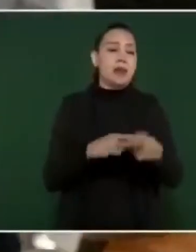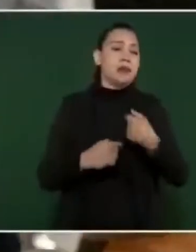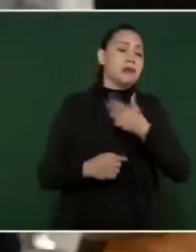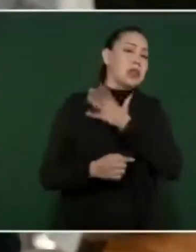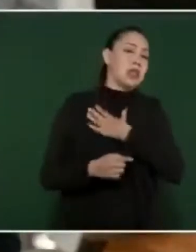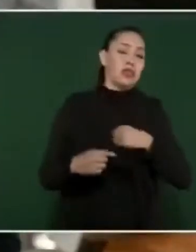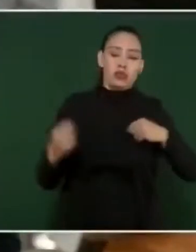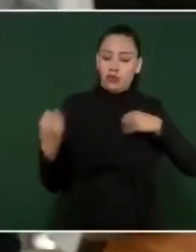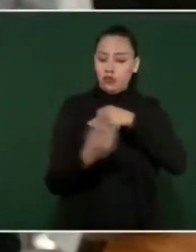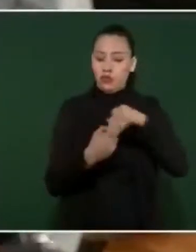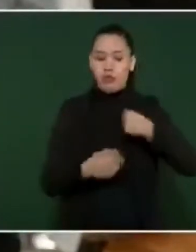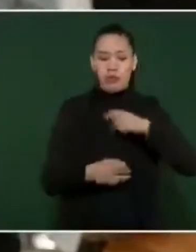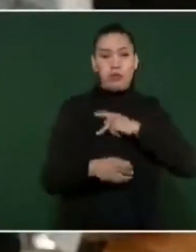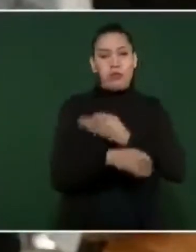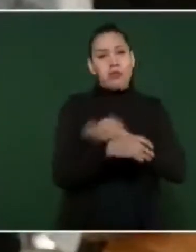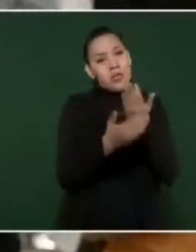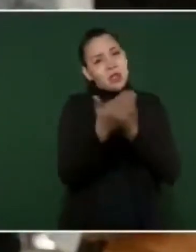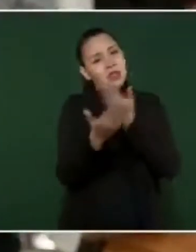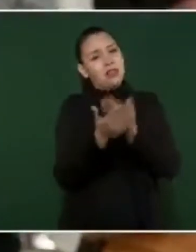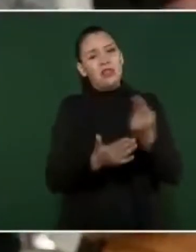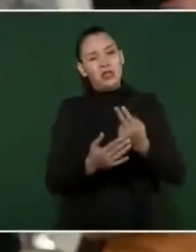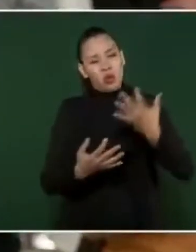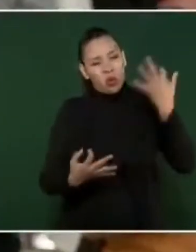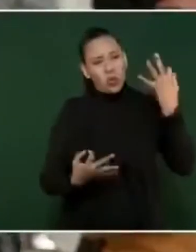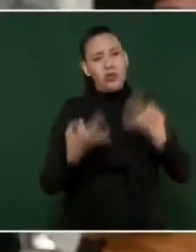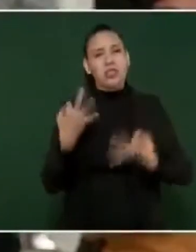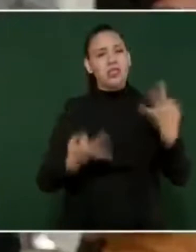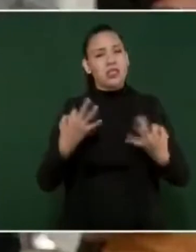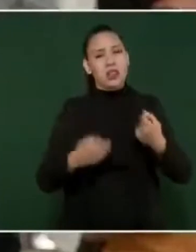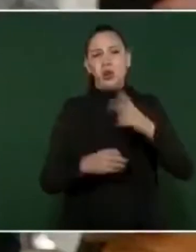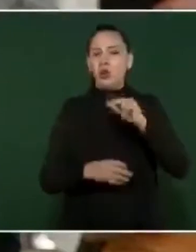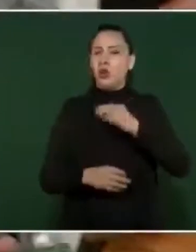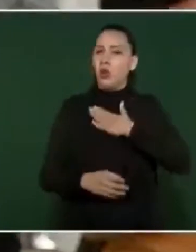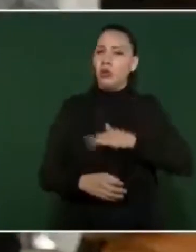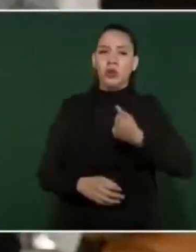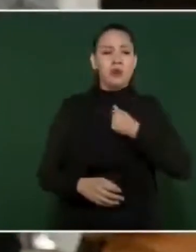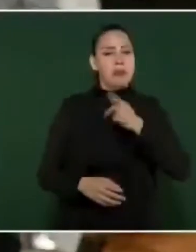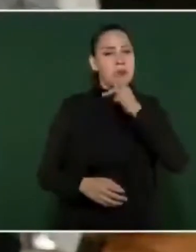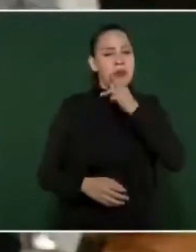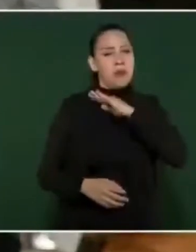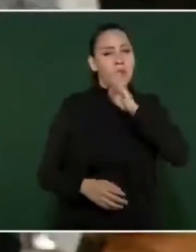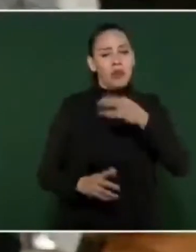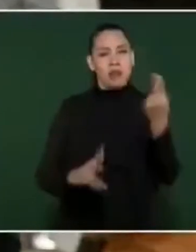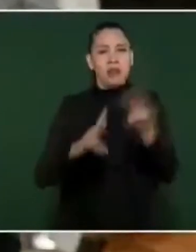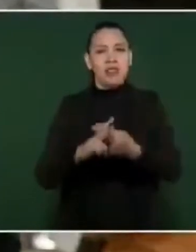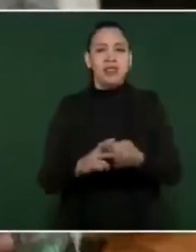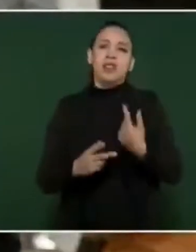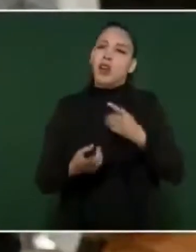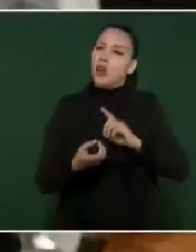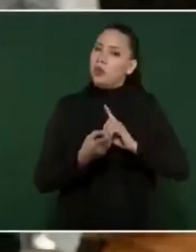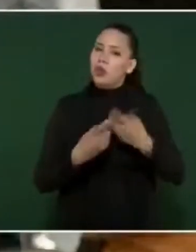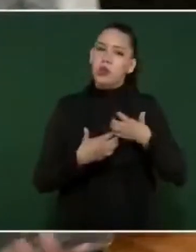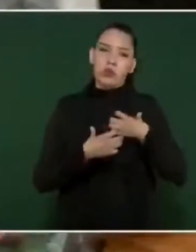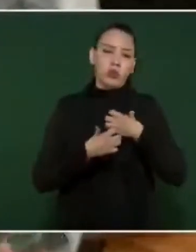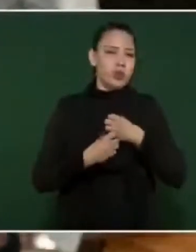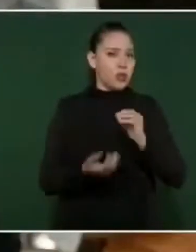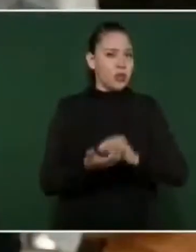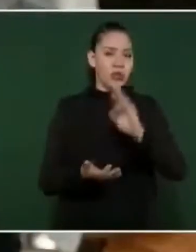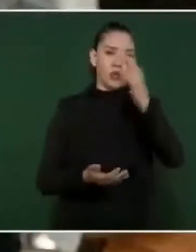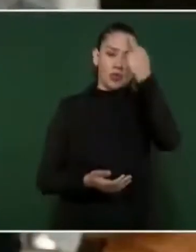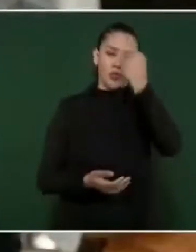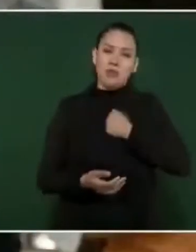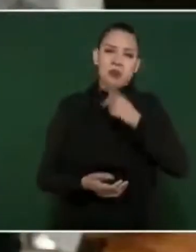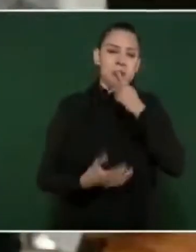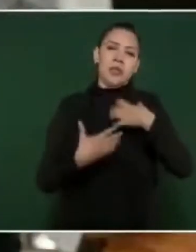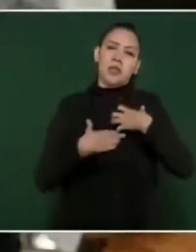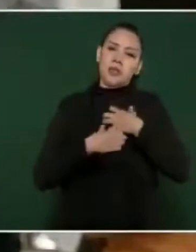día, siguen pasando más y duelen igual, señor presidente. Entonces, doctor, en usted vengo hoy a pedirle, por favor,